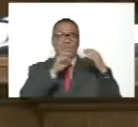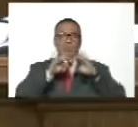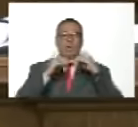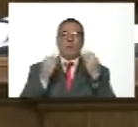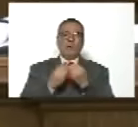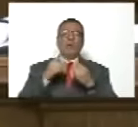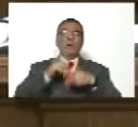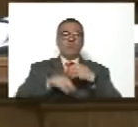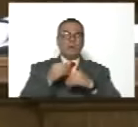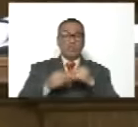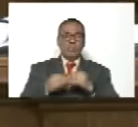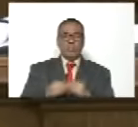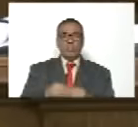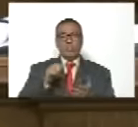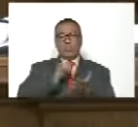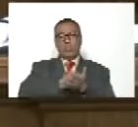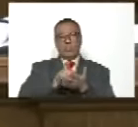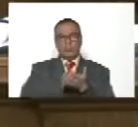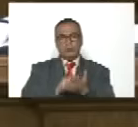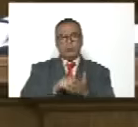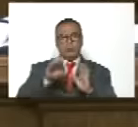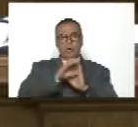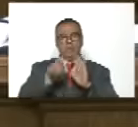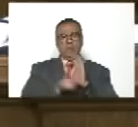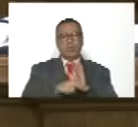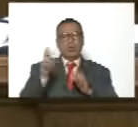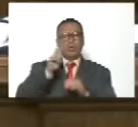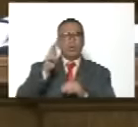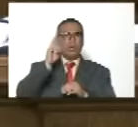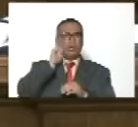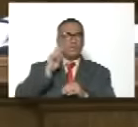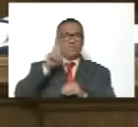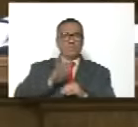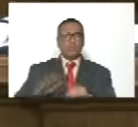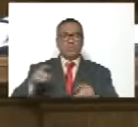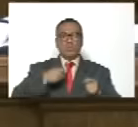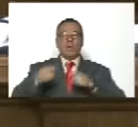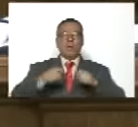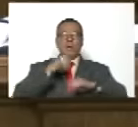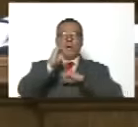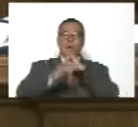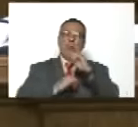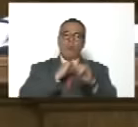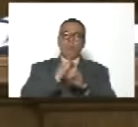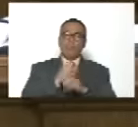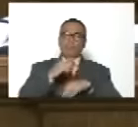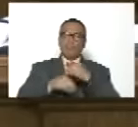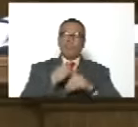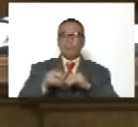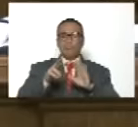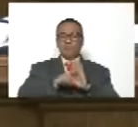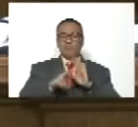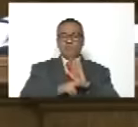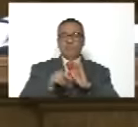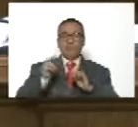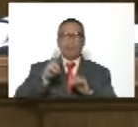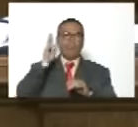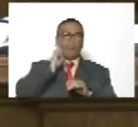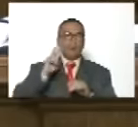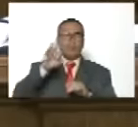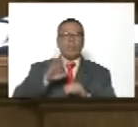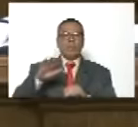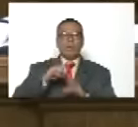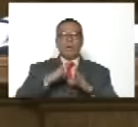sociedad, de conformidad con lo establecido en la Constitución y los tratados internacionales ratificados por la República Bolivariana de